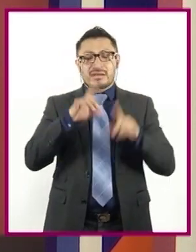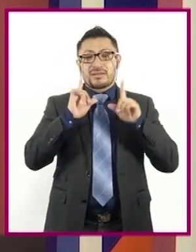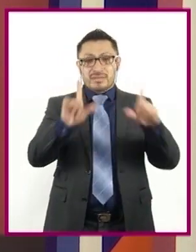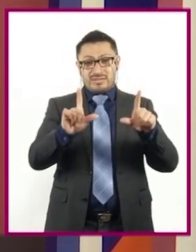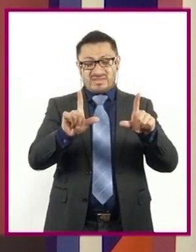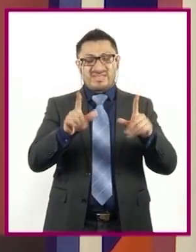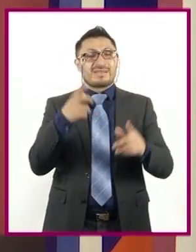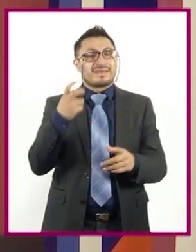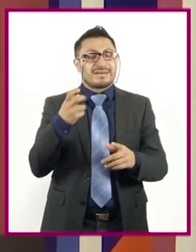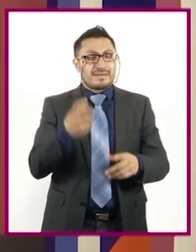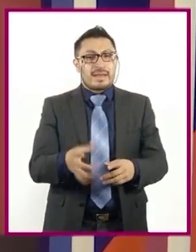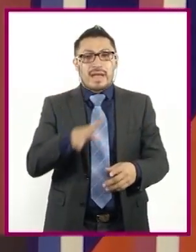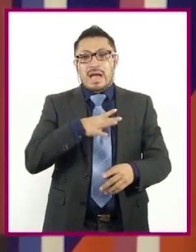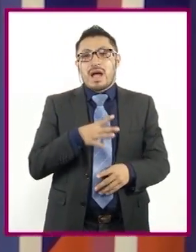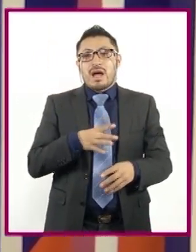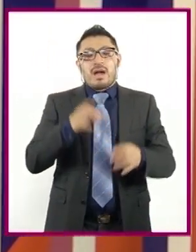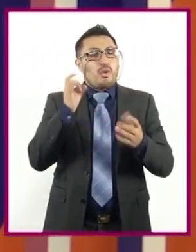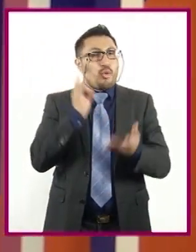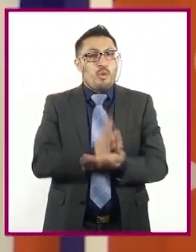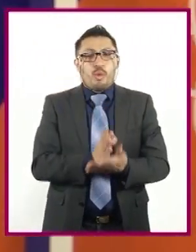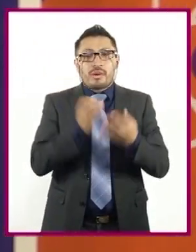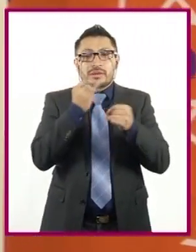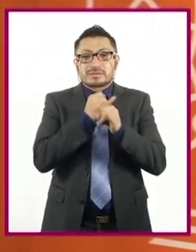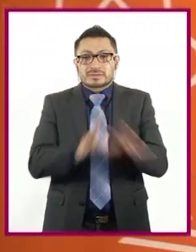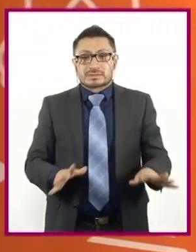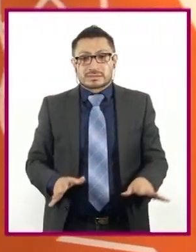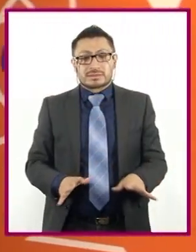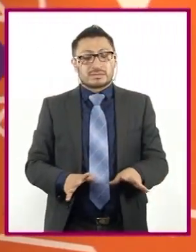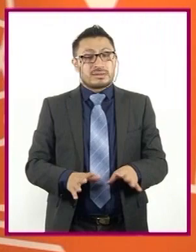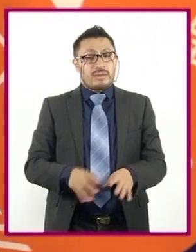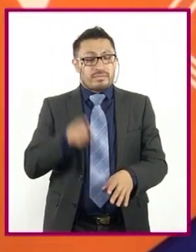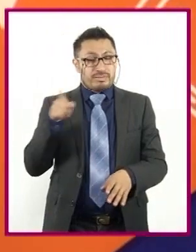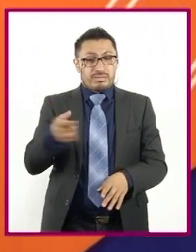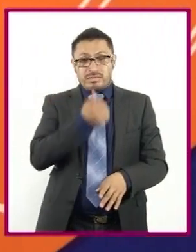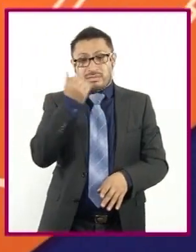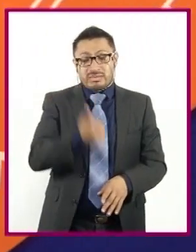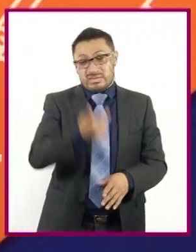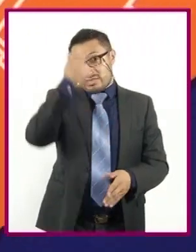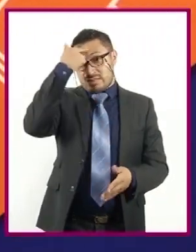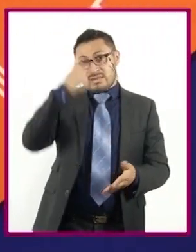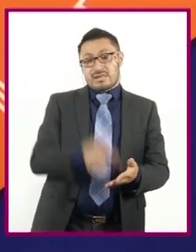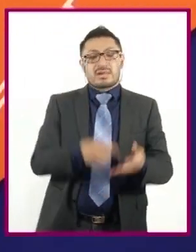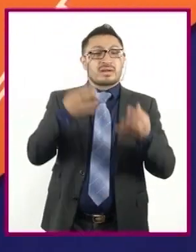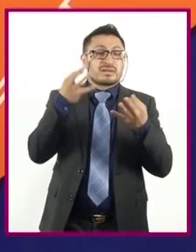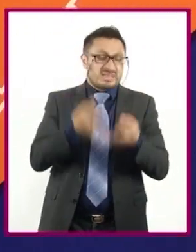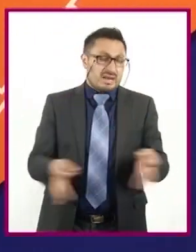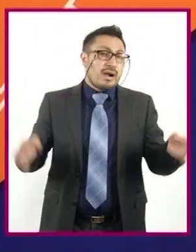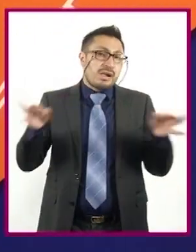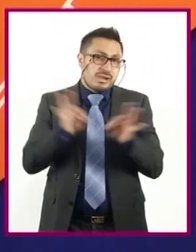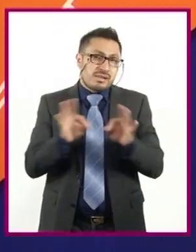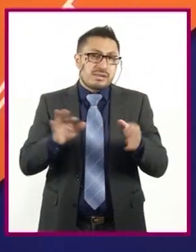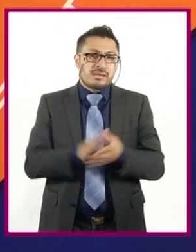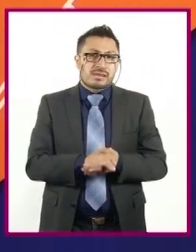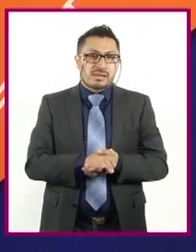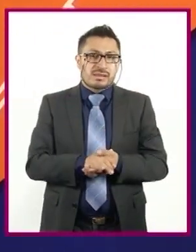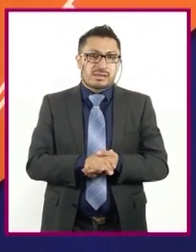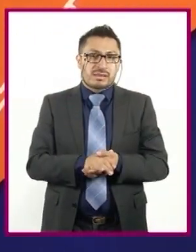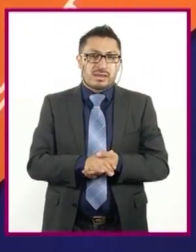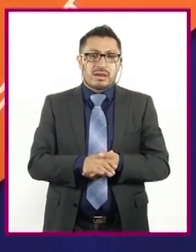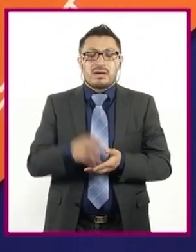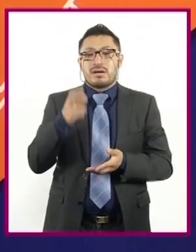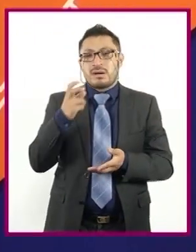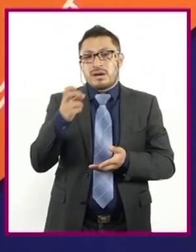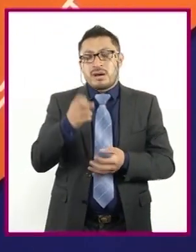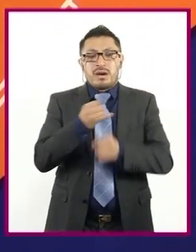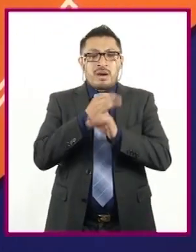elaboró contiene únicamente información que el estudiante consideró indispensable. A partir de